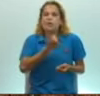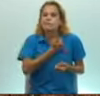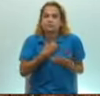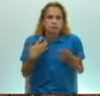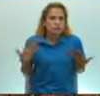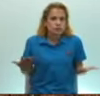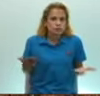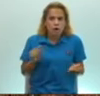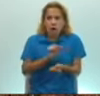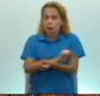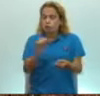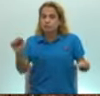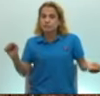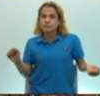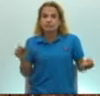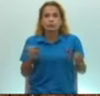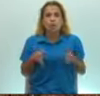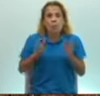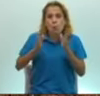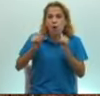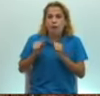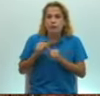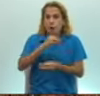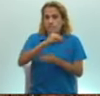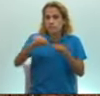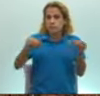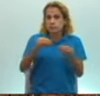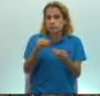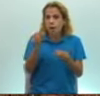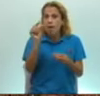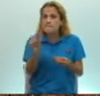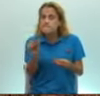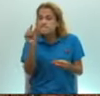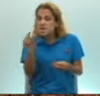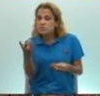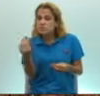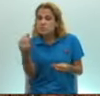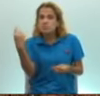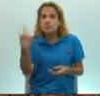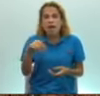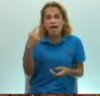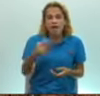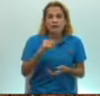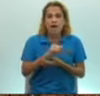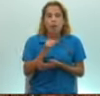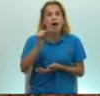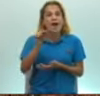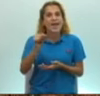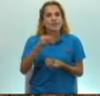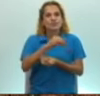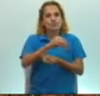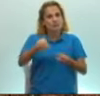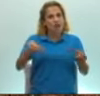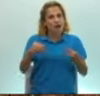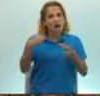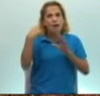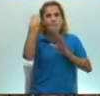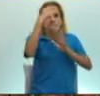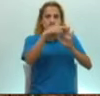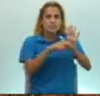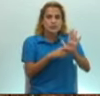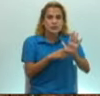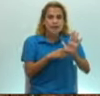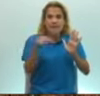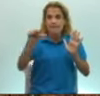conquistador, asesinó personas, conquistó pueblos, convirtió a muchas personas en esclavos. Entonces, eso la convierte en